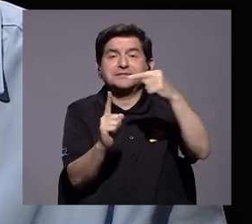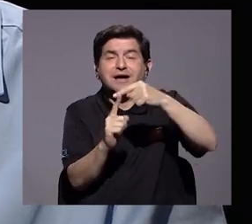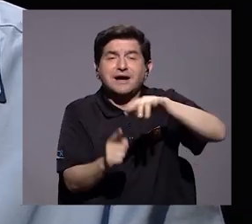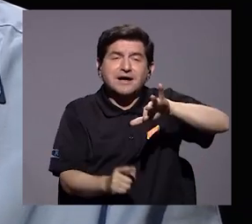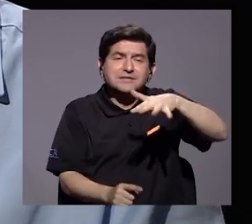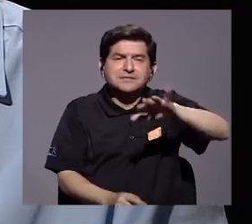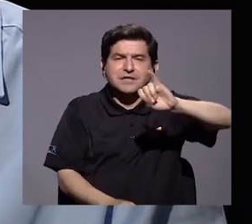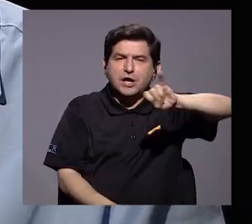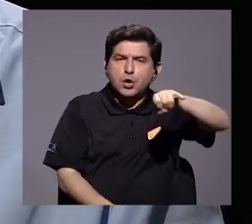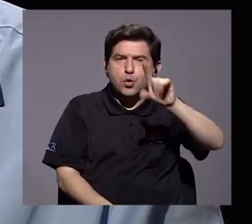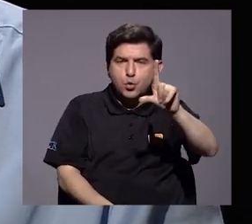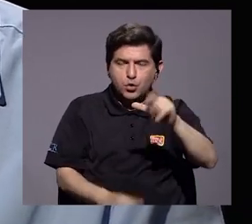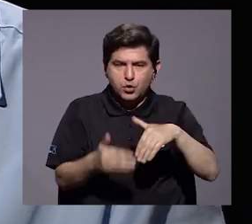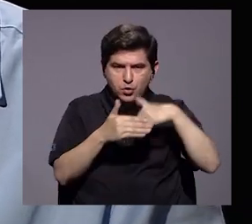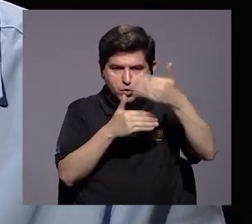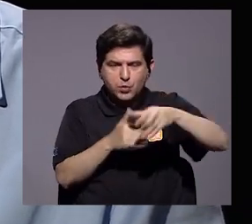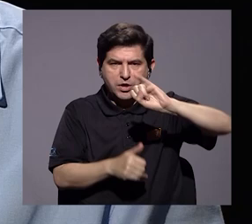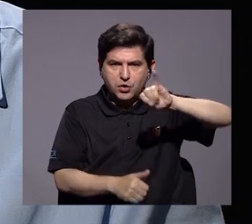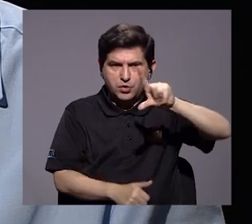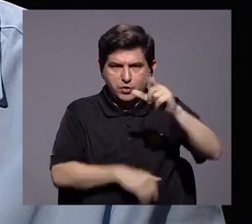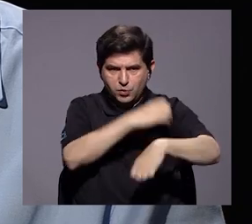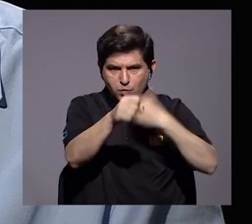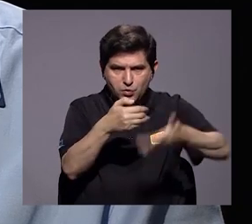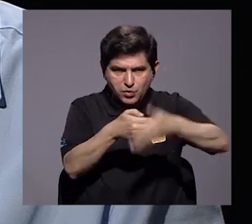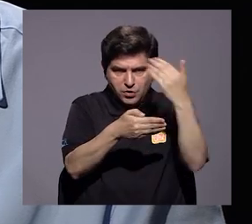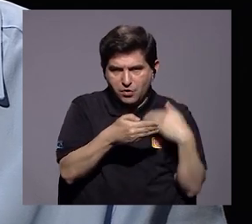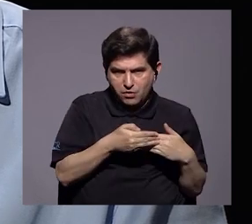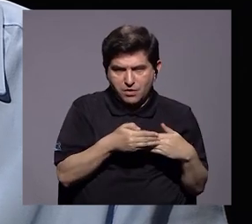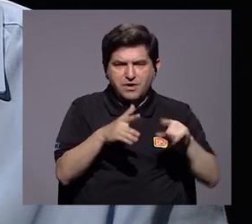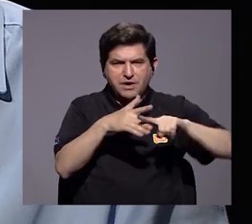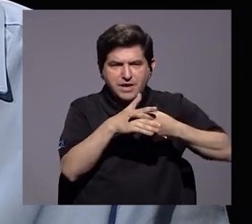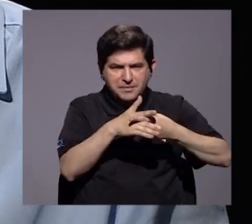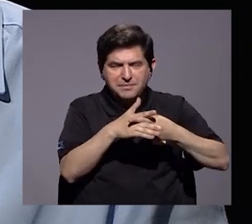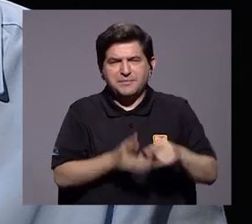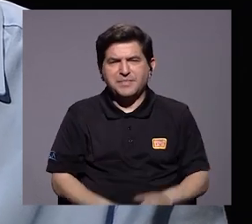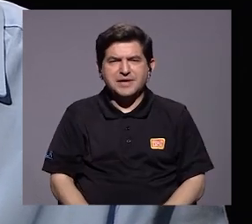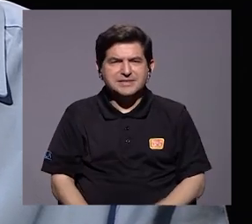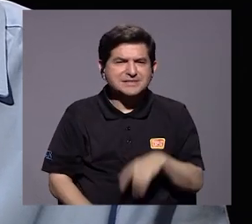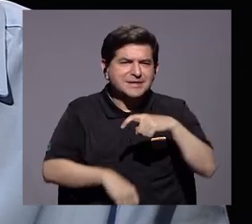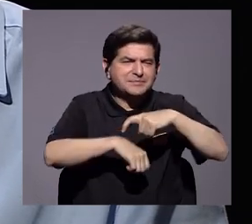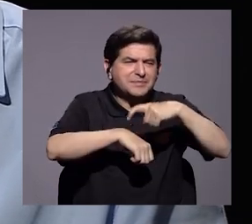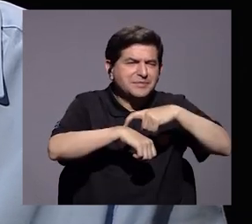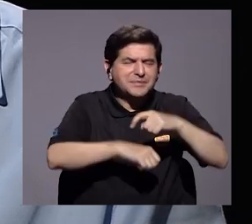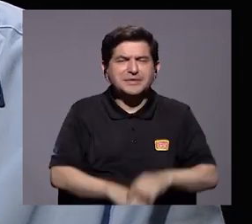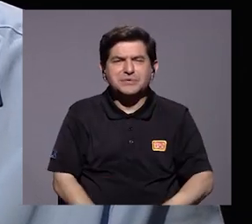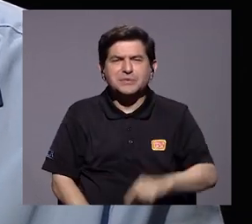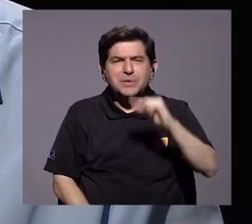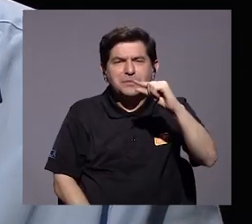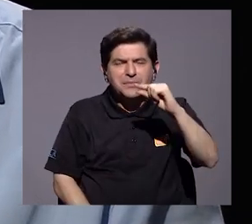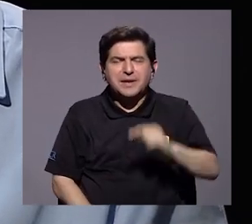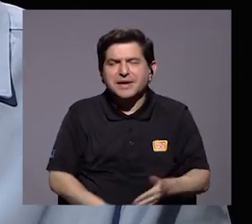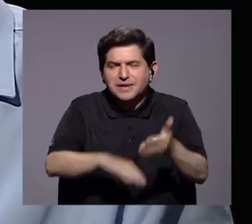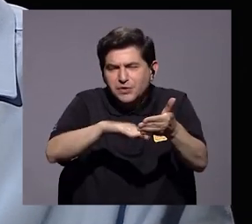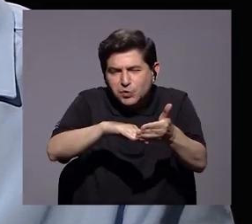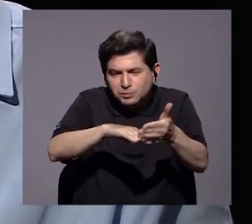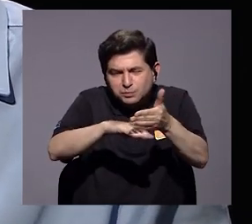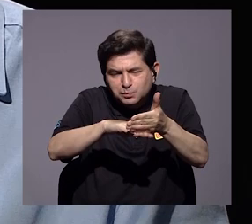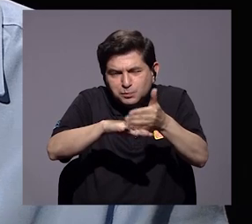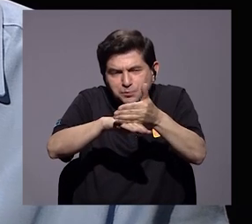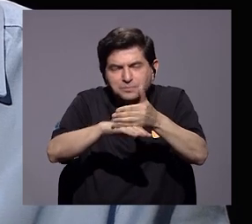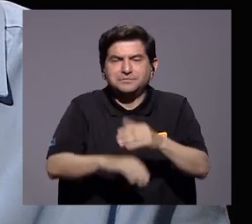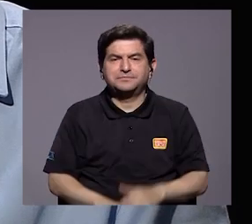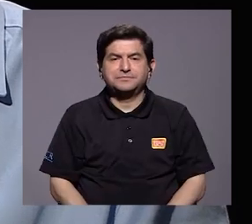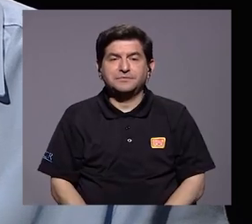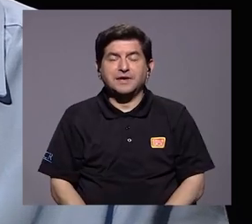hasta más o menos julio a partir de julio del año pasado se empieza a observar un pequeño repunte